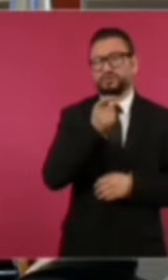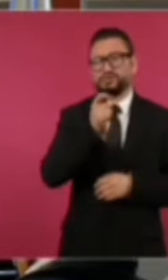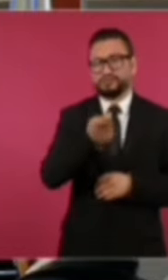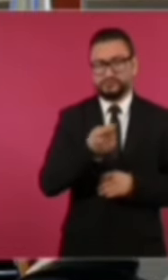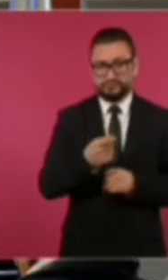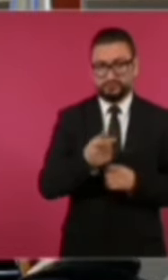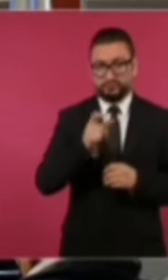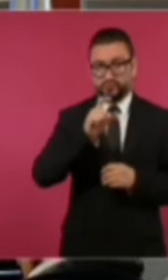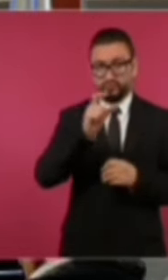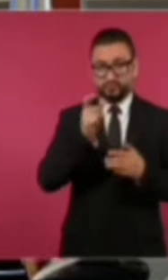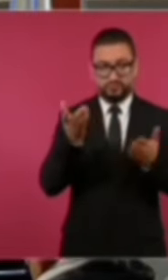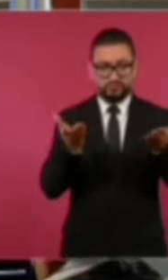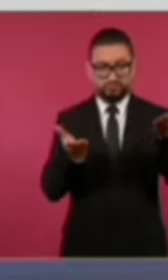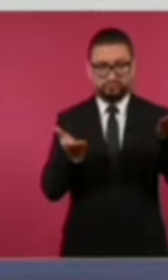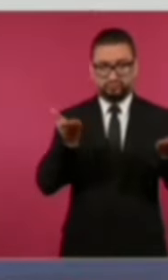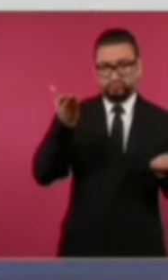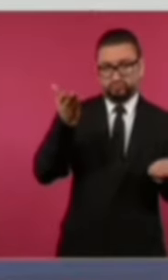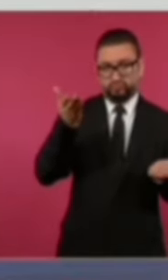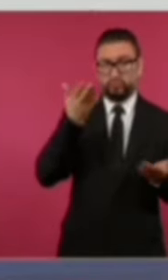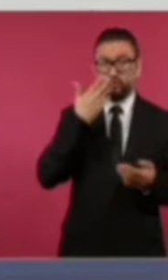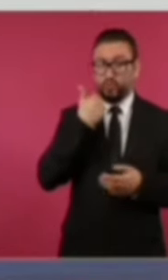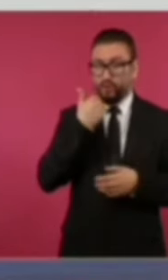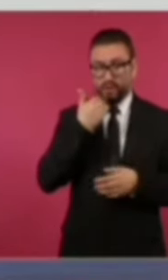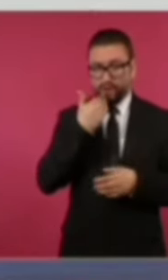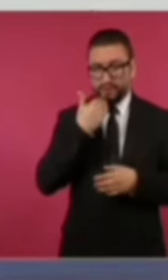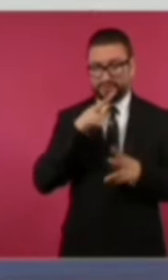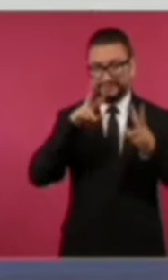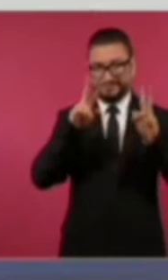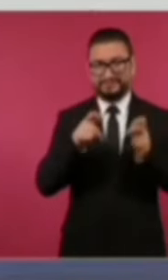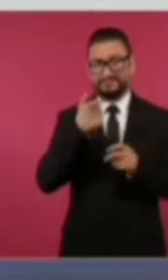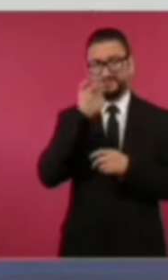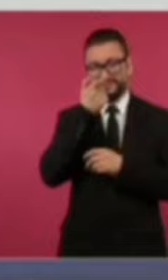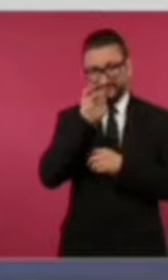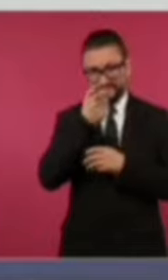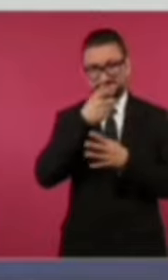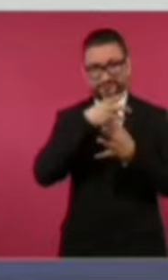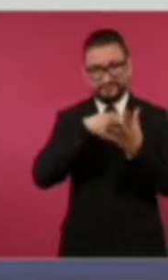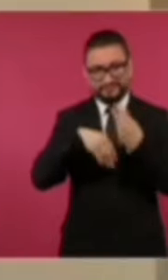un equilibrio en lo económico, en lo comercial,